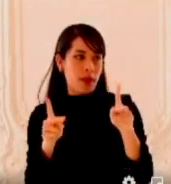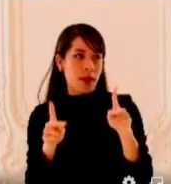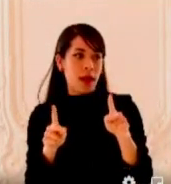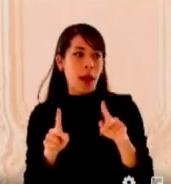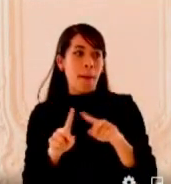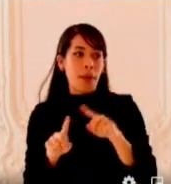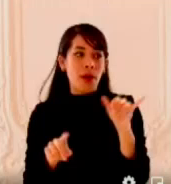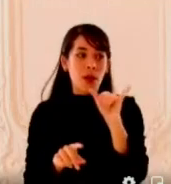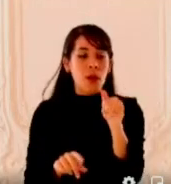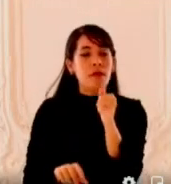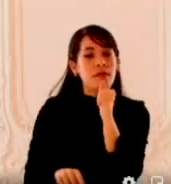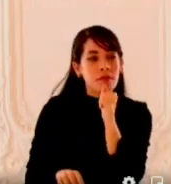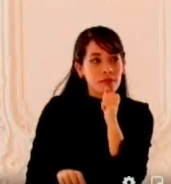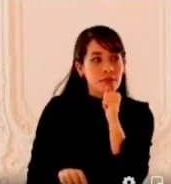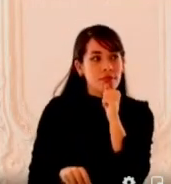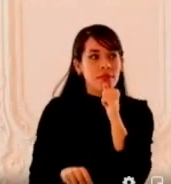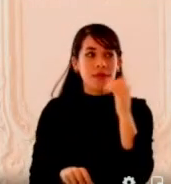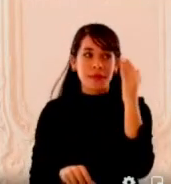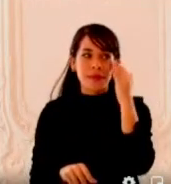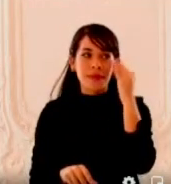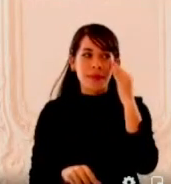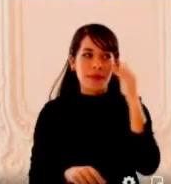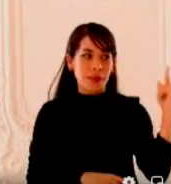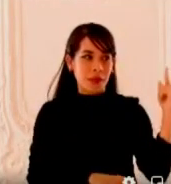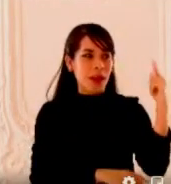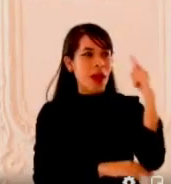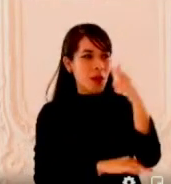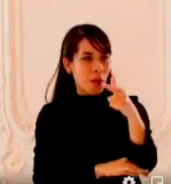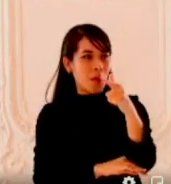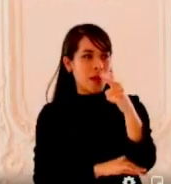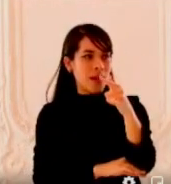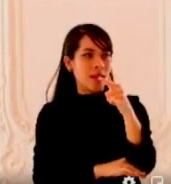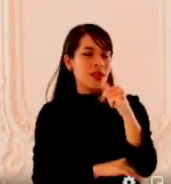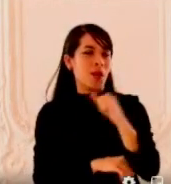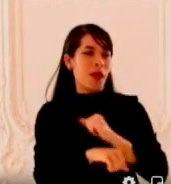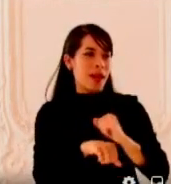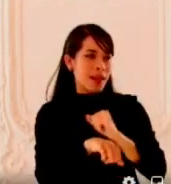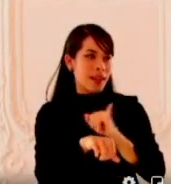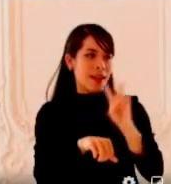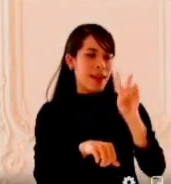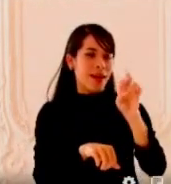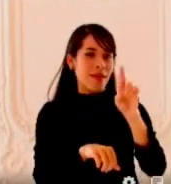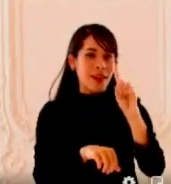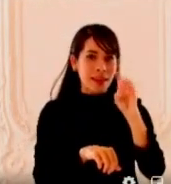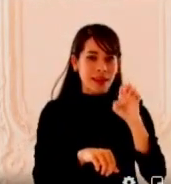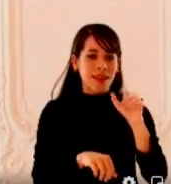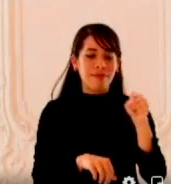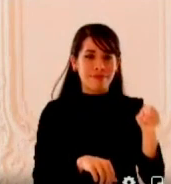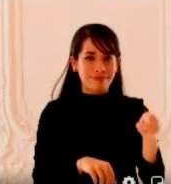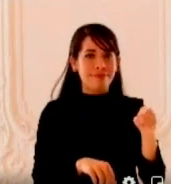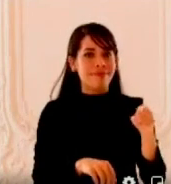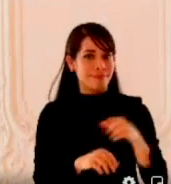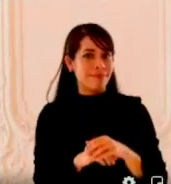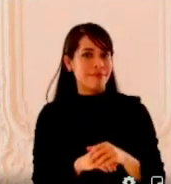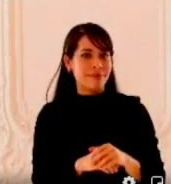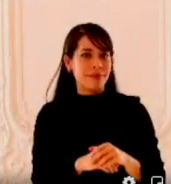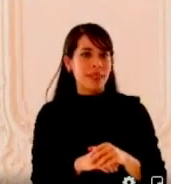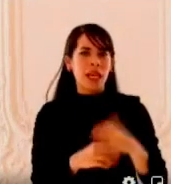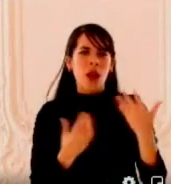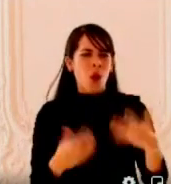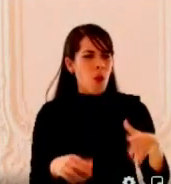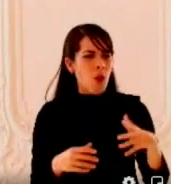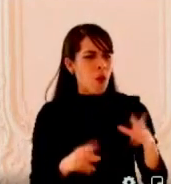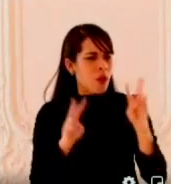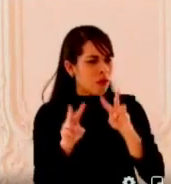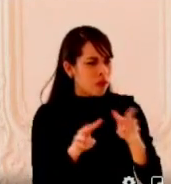dado resultado en el aeropuerto Luis Muñoz Marín, en Isla Verde, todo el pueblo lo ha visto. Han dado resultados